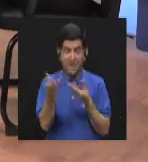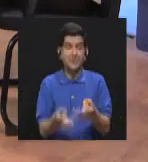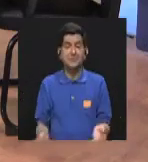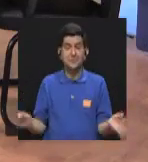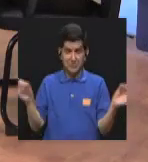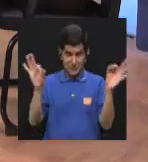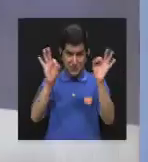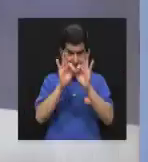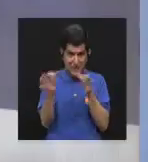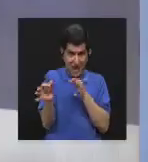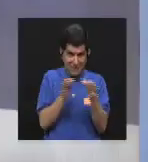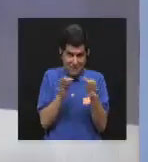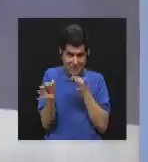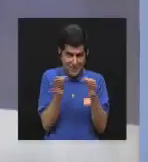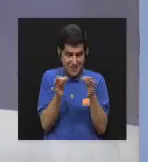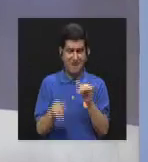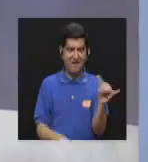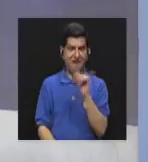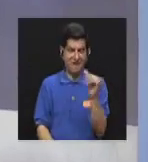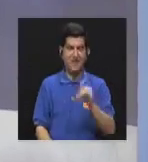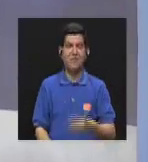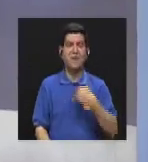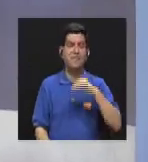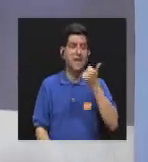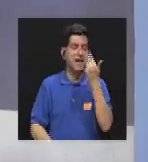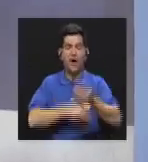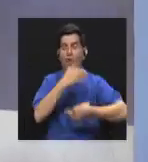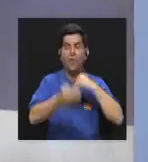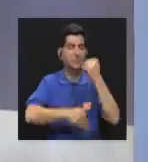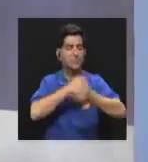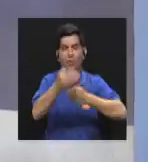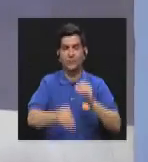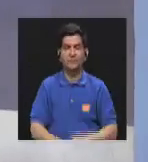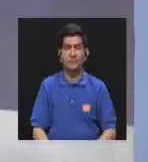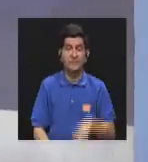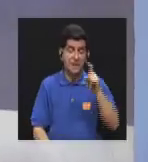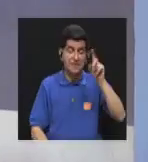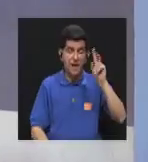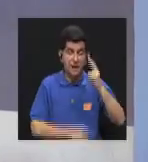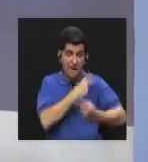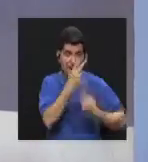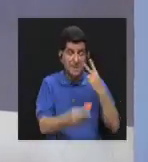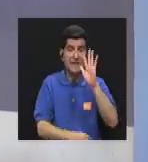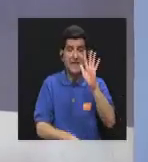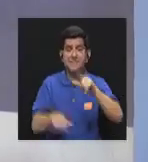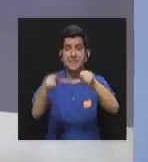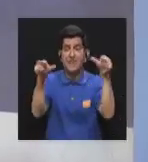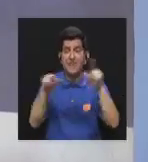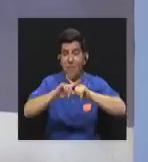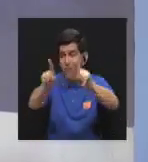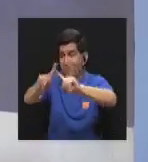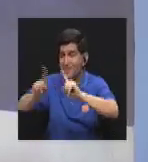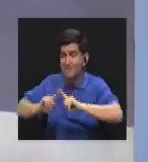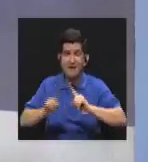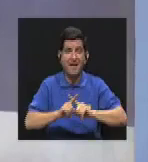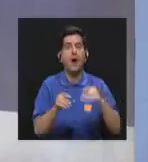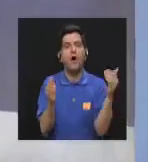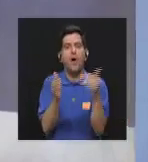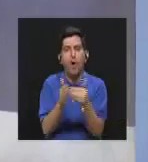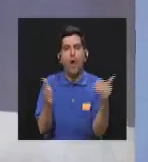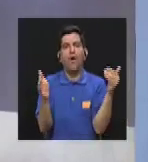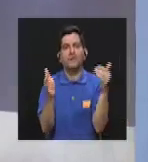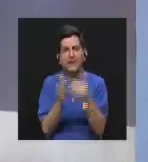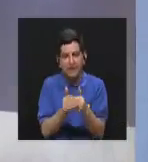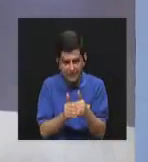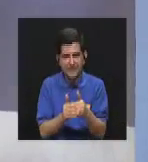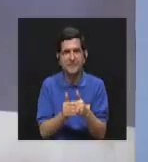devolución es importante explicar cómo también lleva otra logística, porque había que visitar los 5 territorios. Había que otra